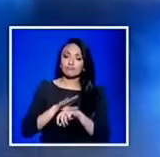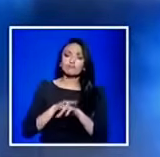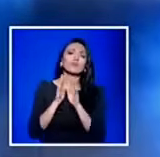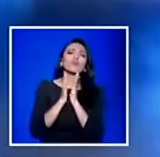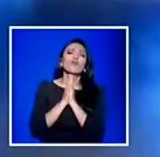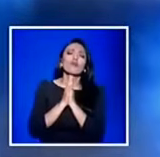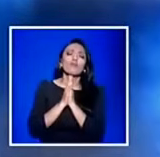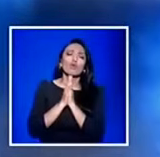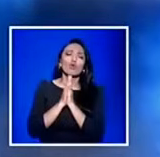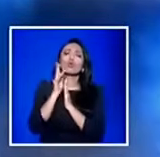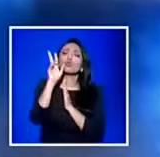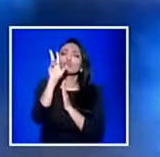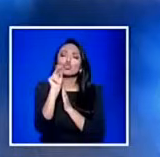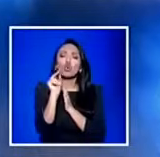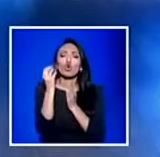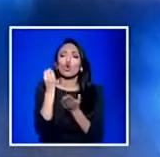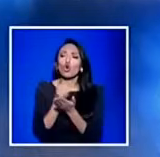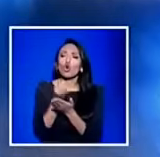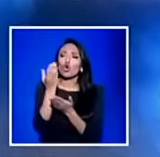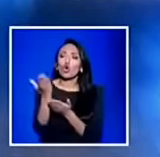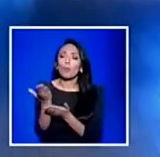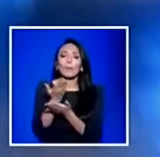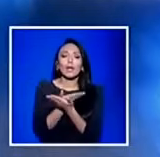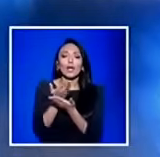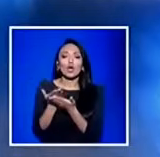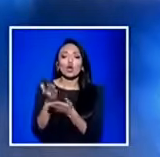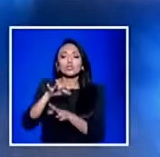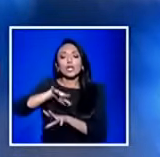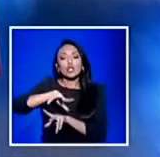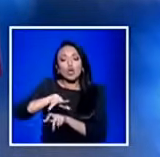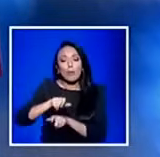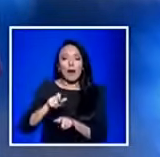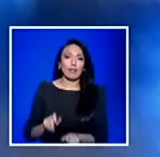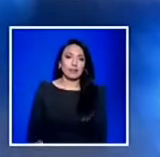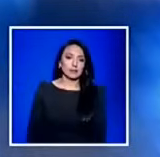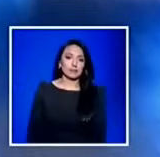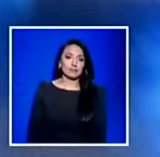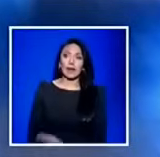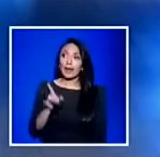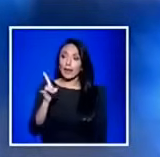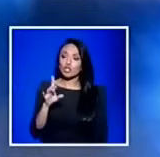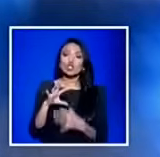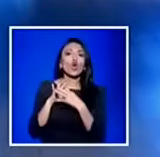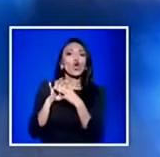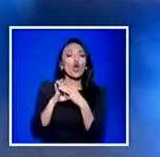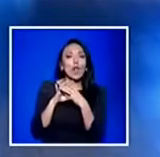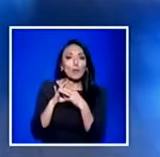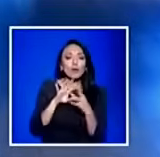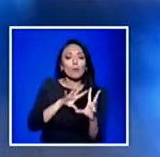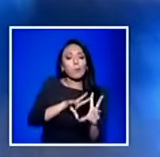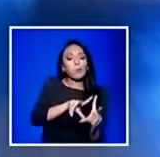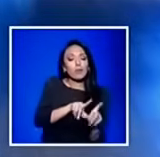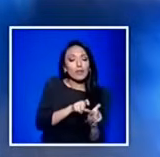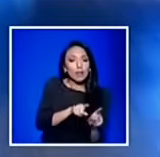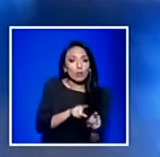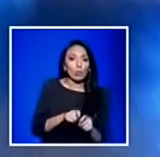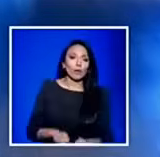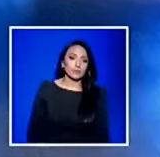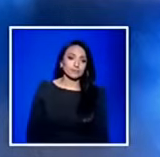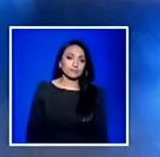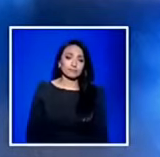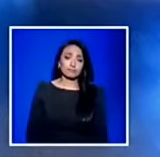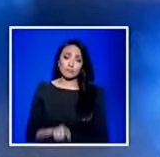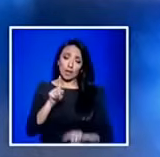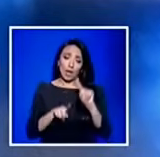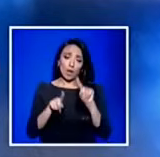compren piezas robadas, que de manera indirecta estamos colaborando también con la delincuencia. Hay lugares en Quito donde